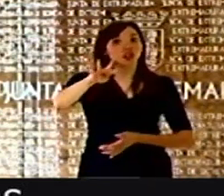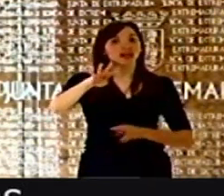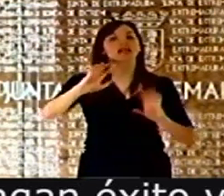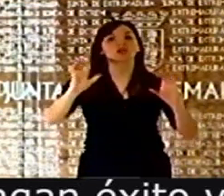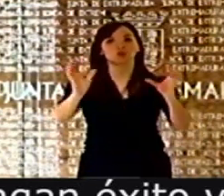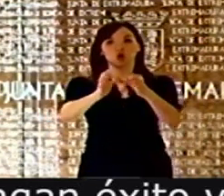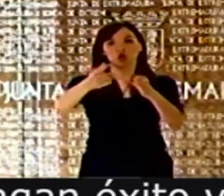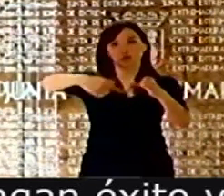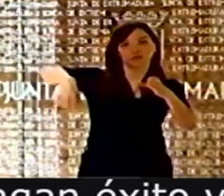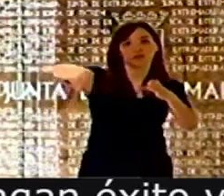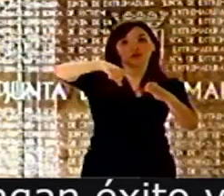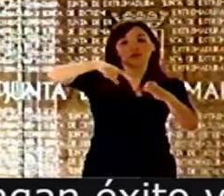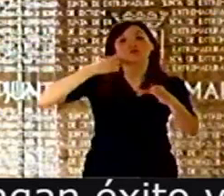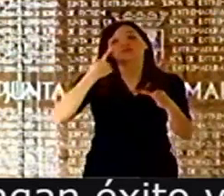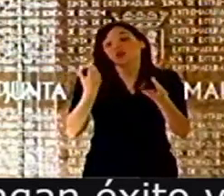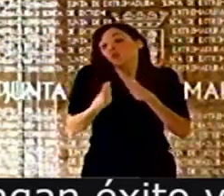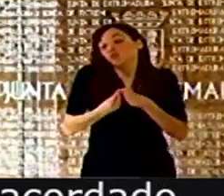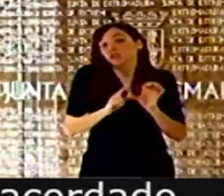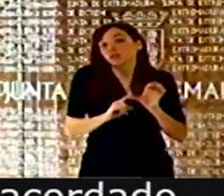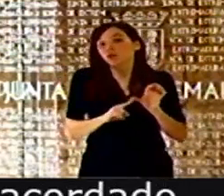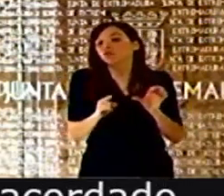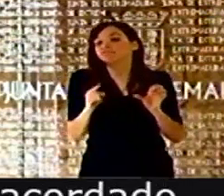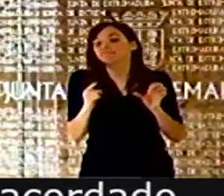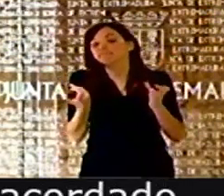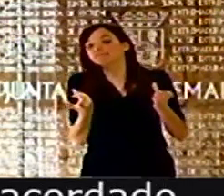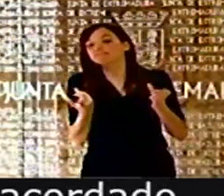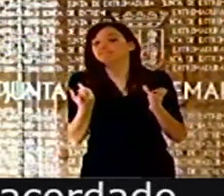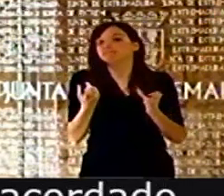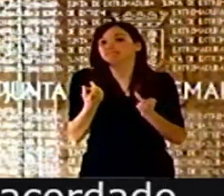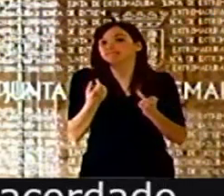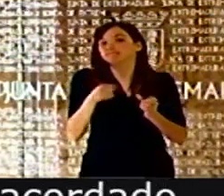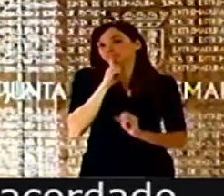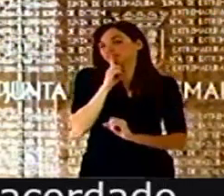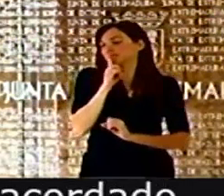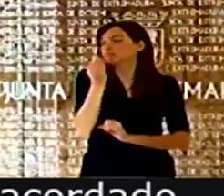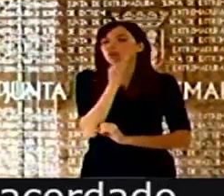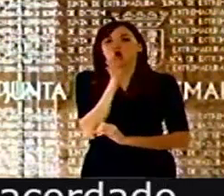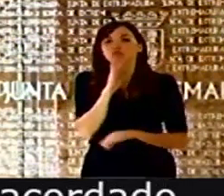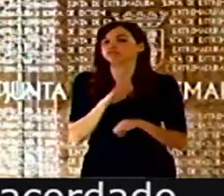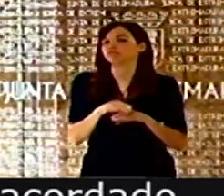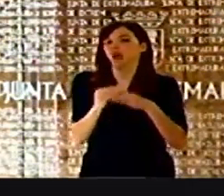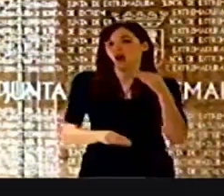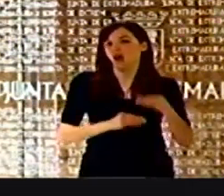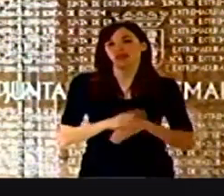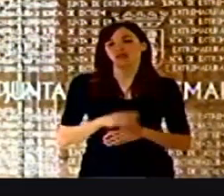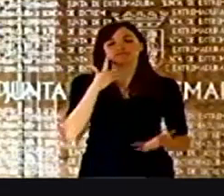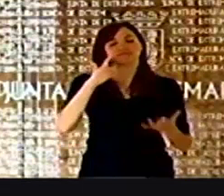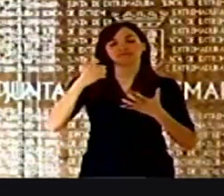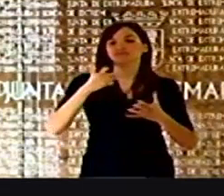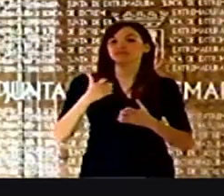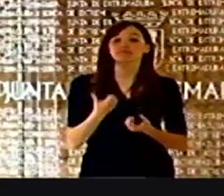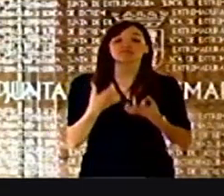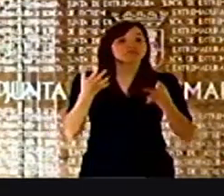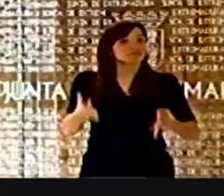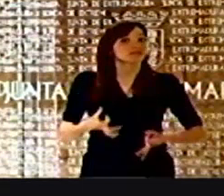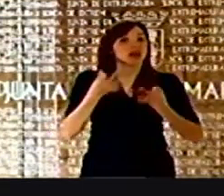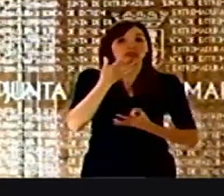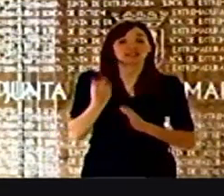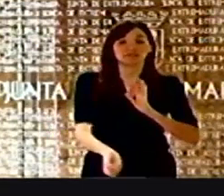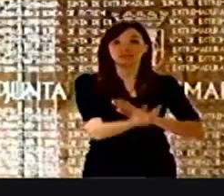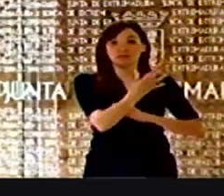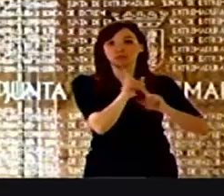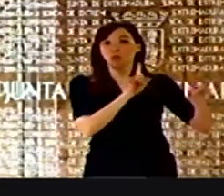lo que hace la Junta de Extremadura es mejor hacerlo y no decirlo, y en esa vamos a estar como cada vez que hay algún conflicto